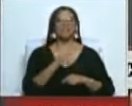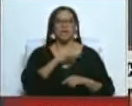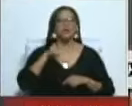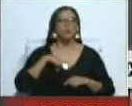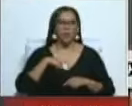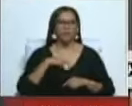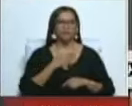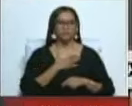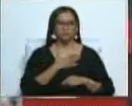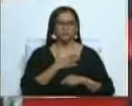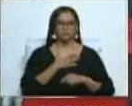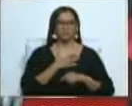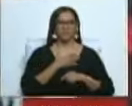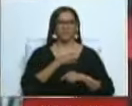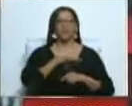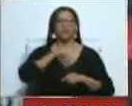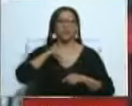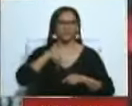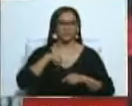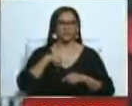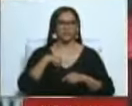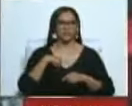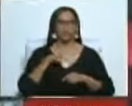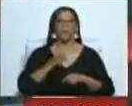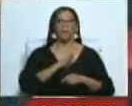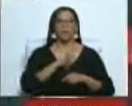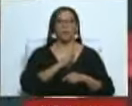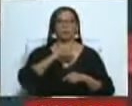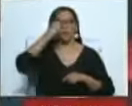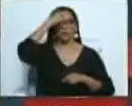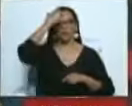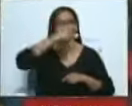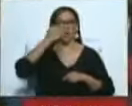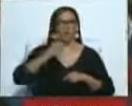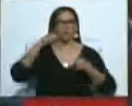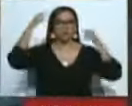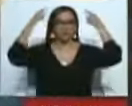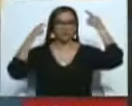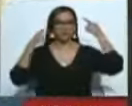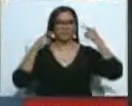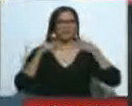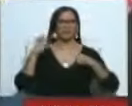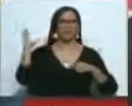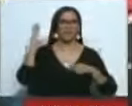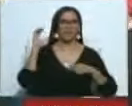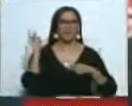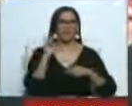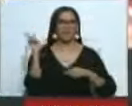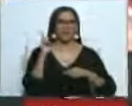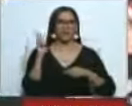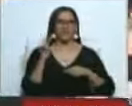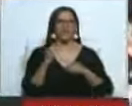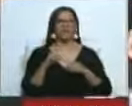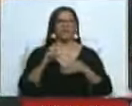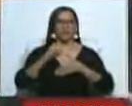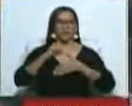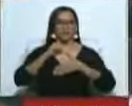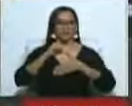además. Ah, le pertenece al pueblo. Chávez, patrimonio de Venezuela y de América